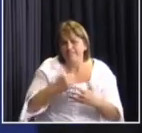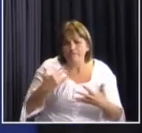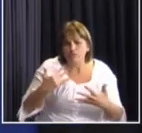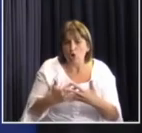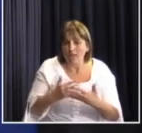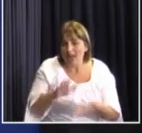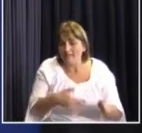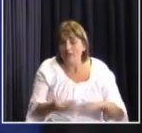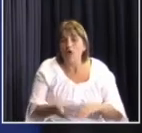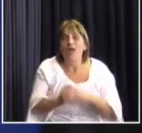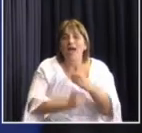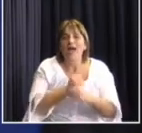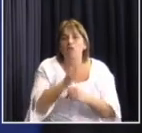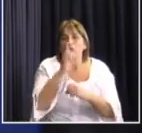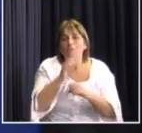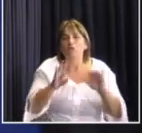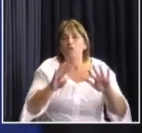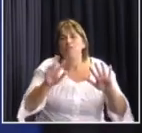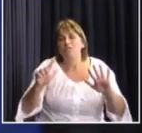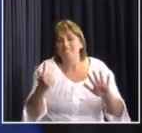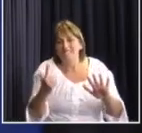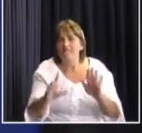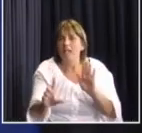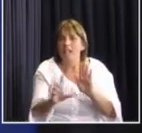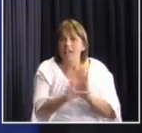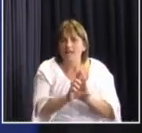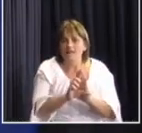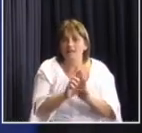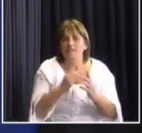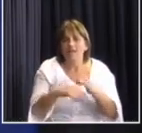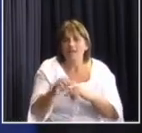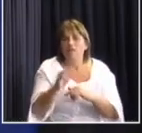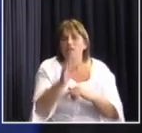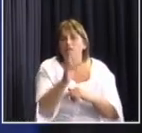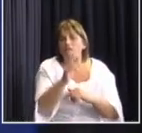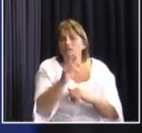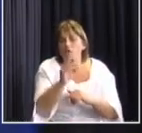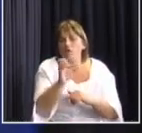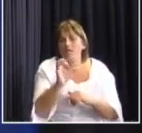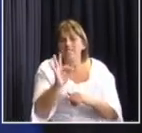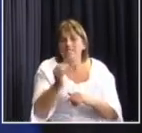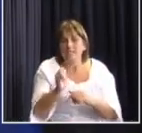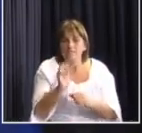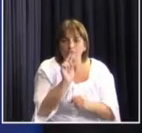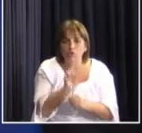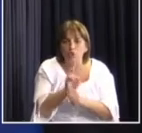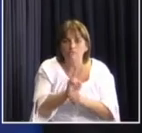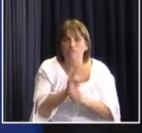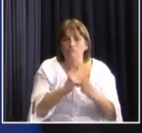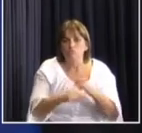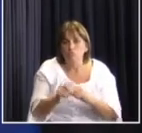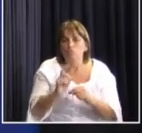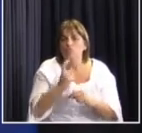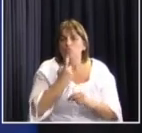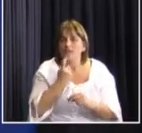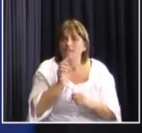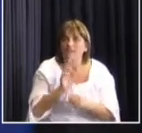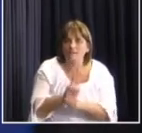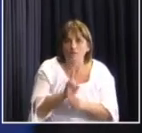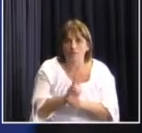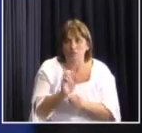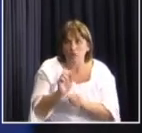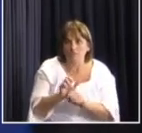1987 la ley forestal principio del 2004 tratado de protección de inversiones con finlandia